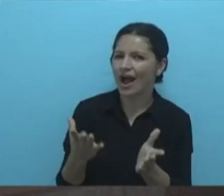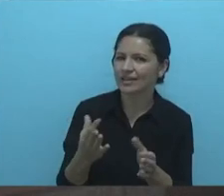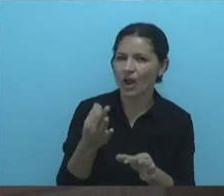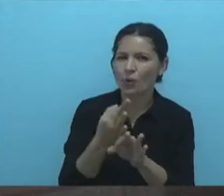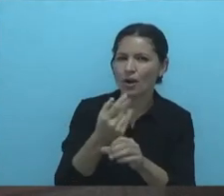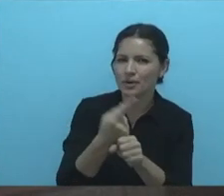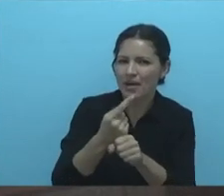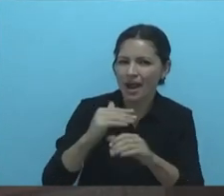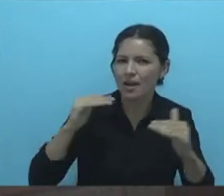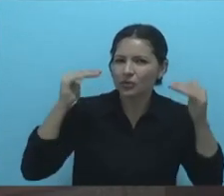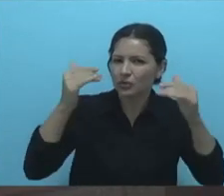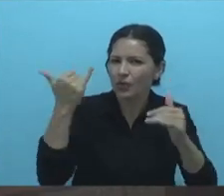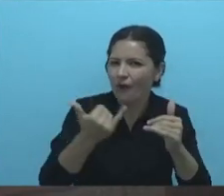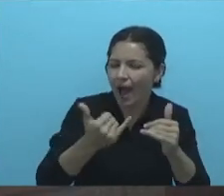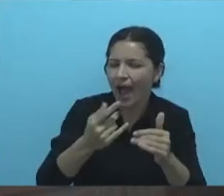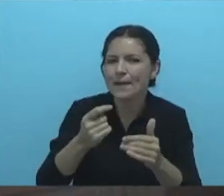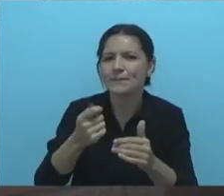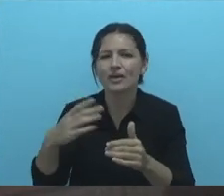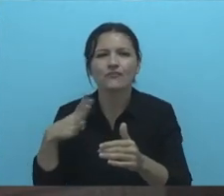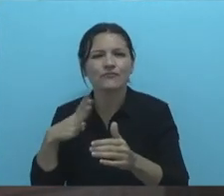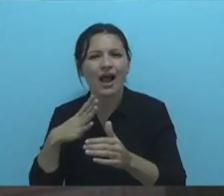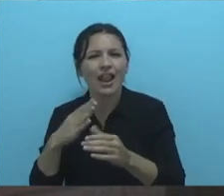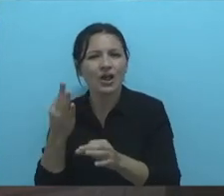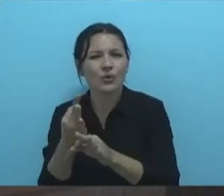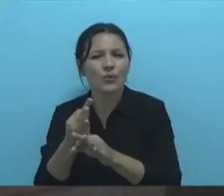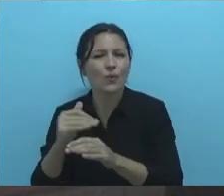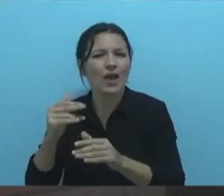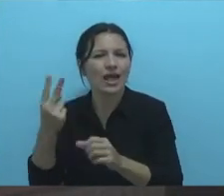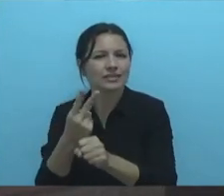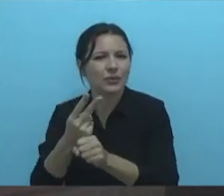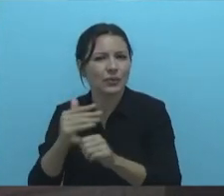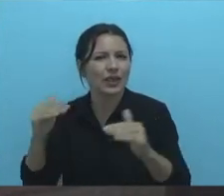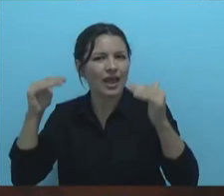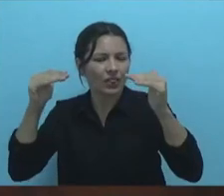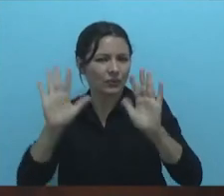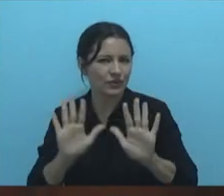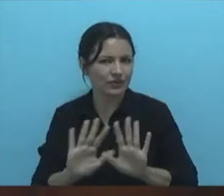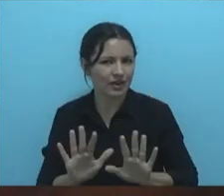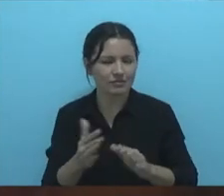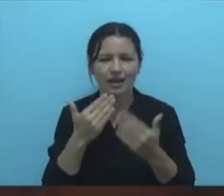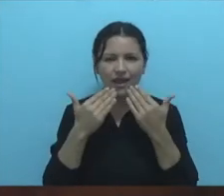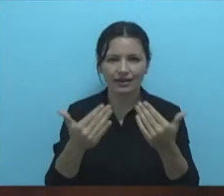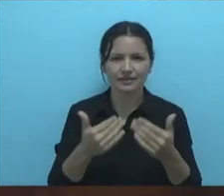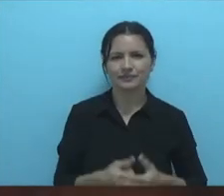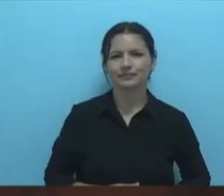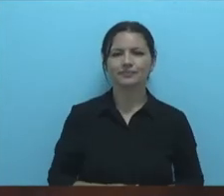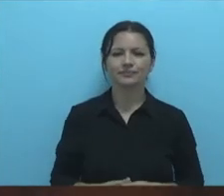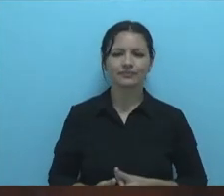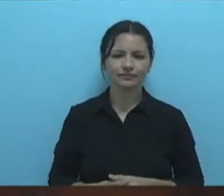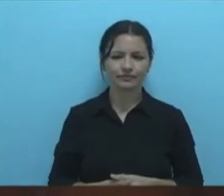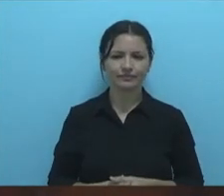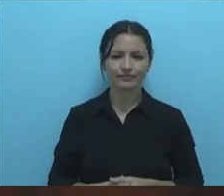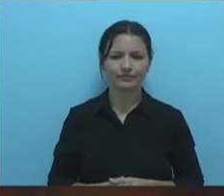no así totalmente la secundaria Muchas gracias gracias diputada tiene la palabra el diputado Juan Cruz Cándido